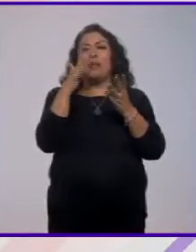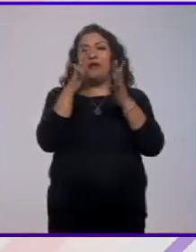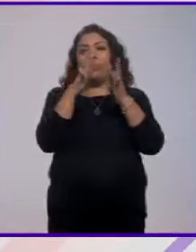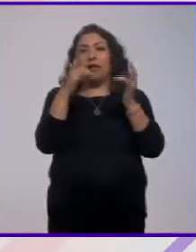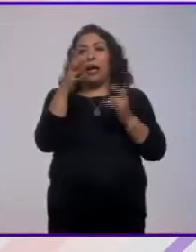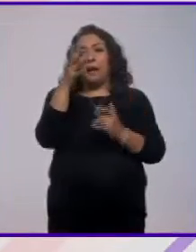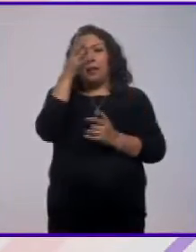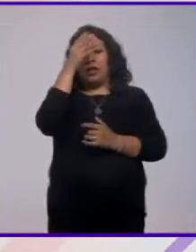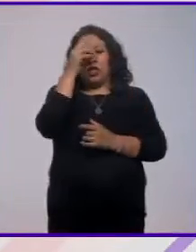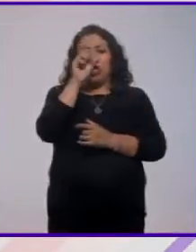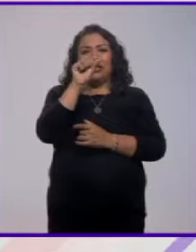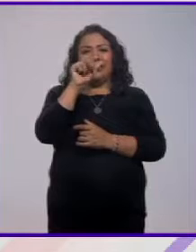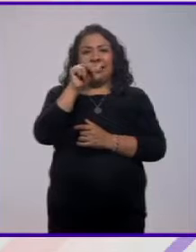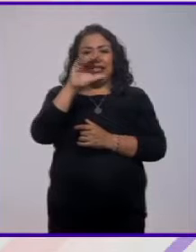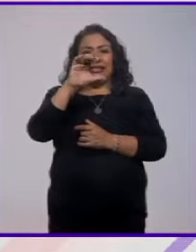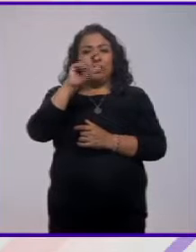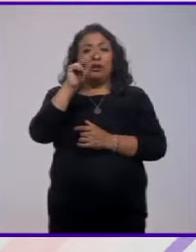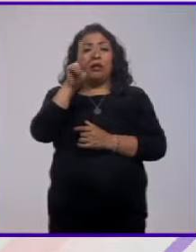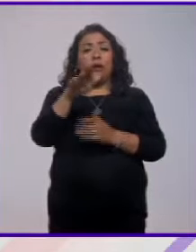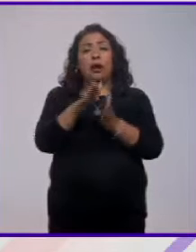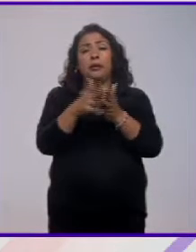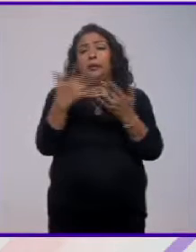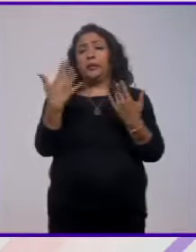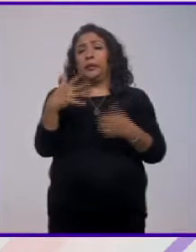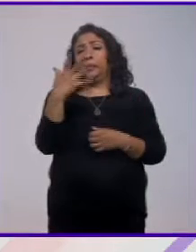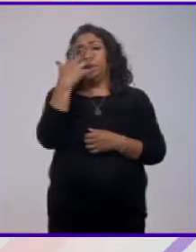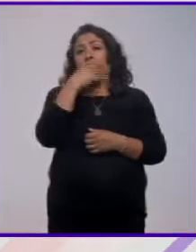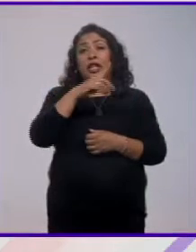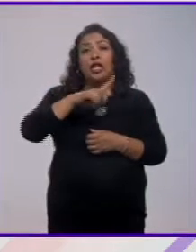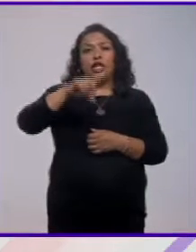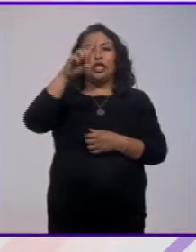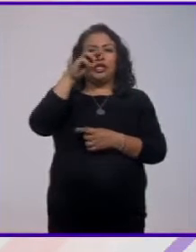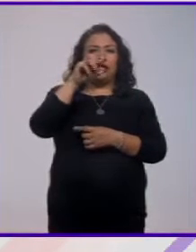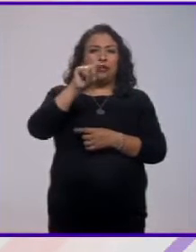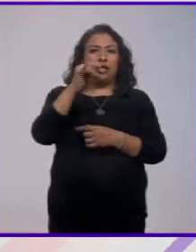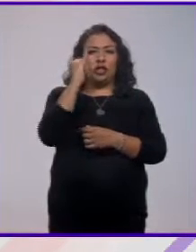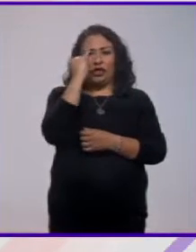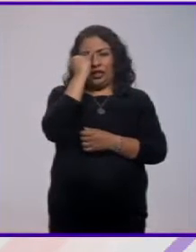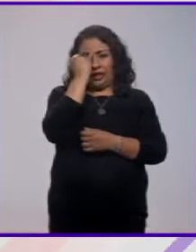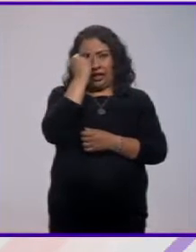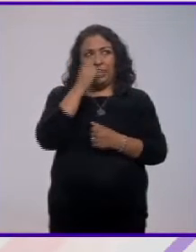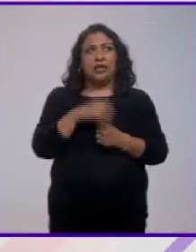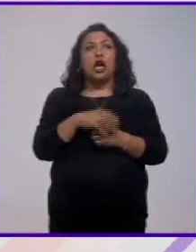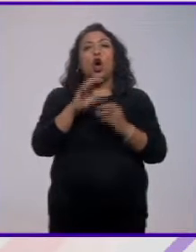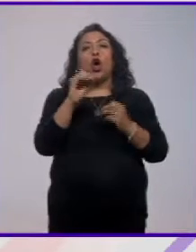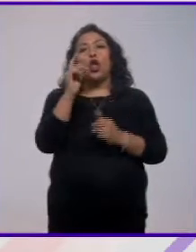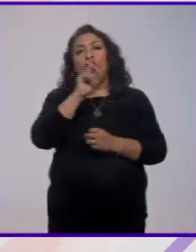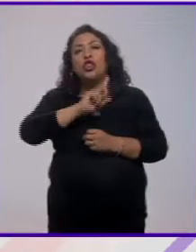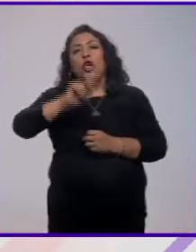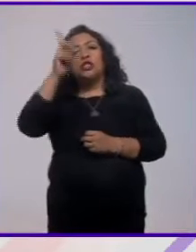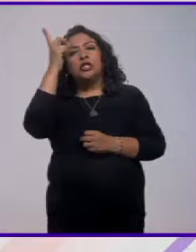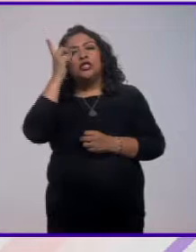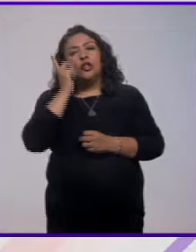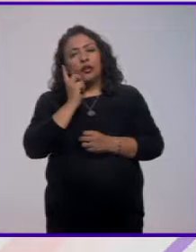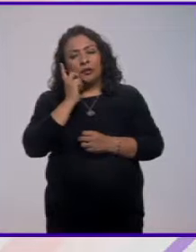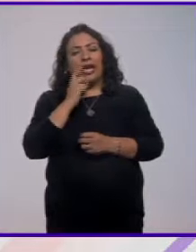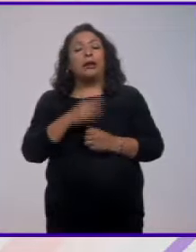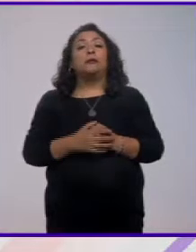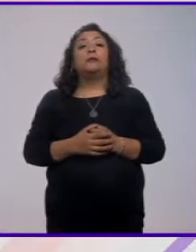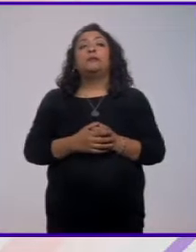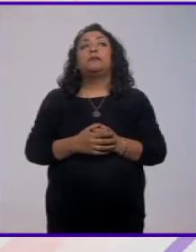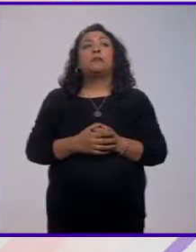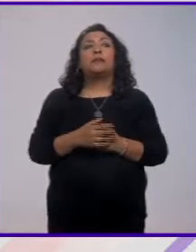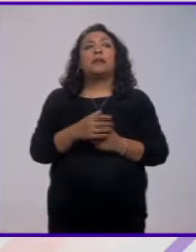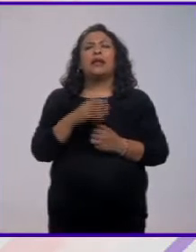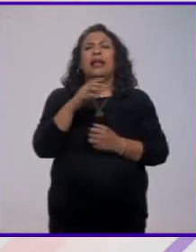aprendió sánscrito y que tiene un par de libros maravillosos, Dioses y mitos de la India y Mientras los dioses dormían, en ediciones de Ciruela. Bueno,